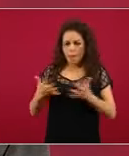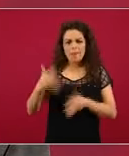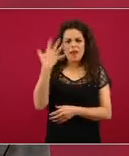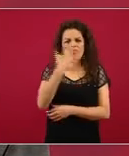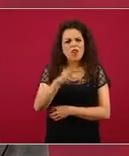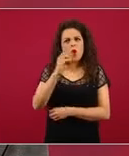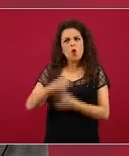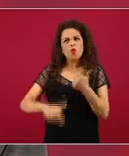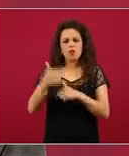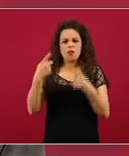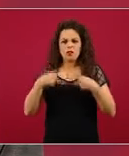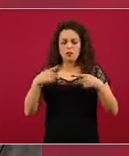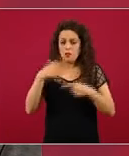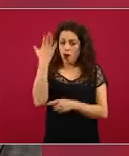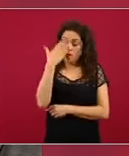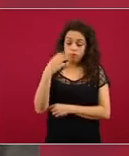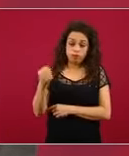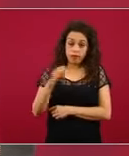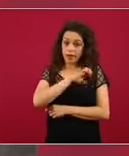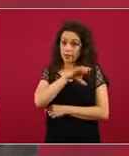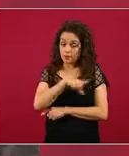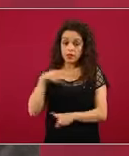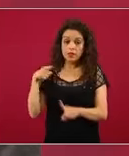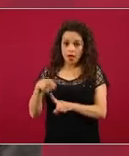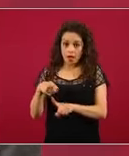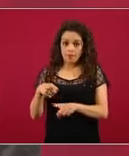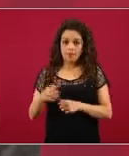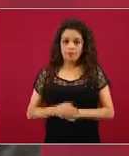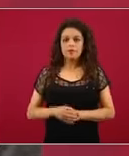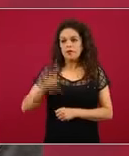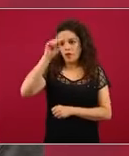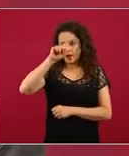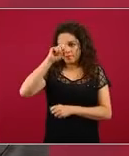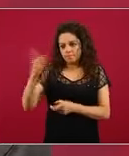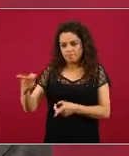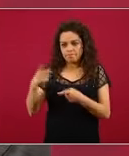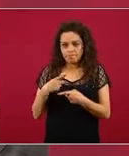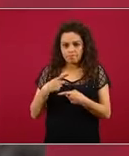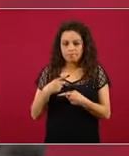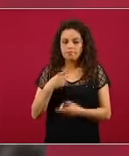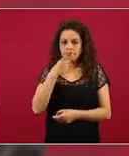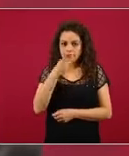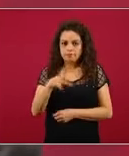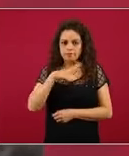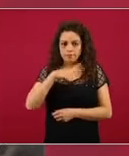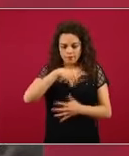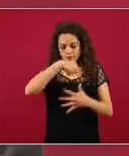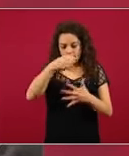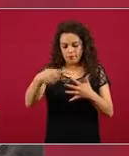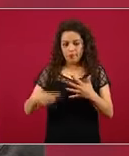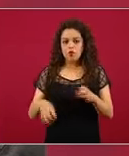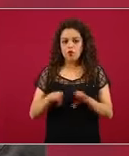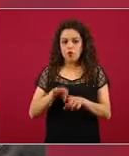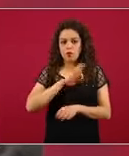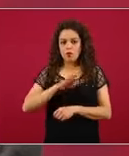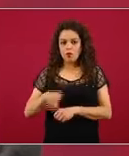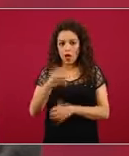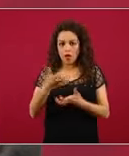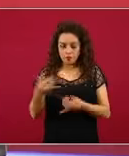personas especializadas, y nos dieron alternativas. Entonces, nos sugirieron esquemas de combinaciones